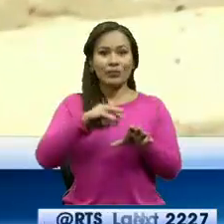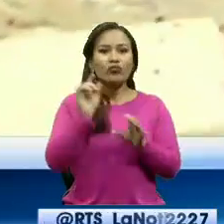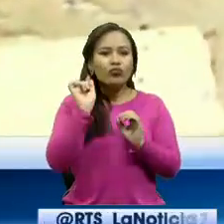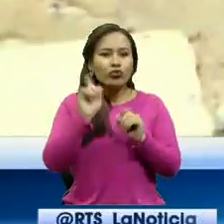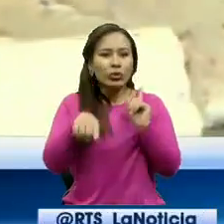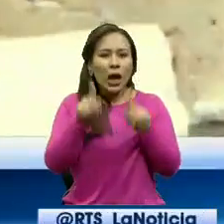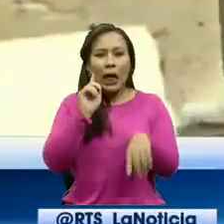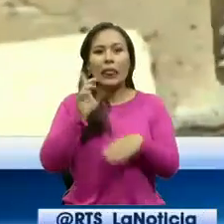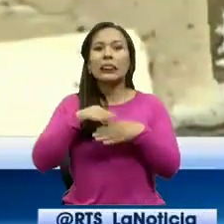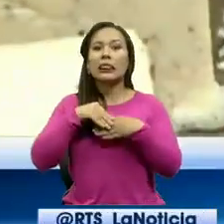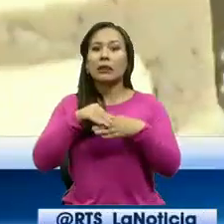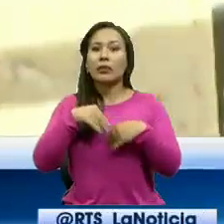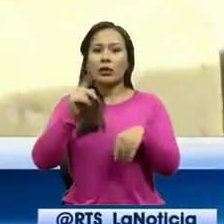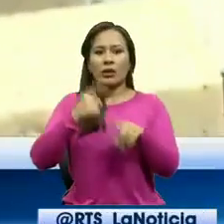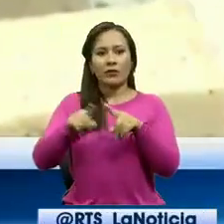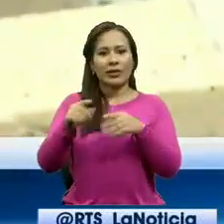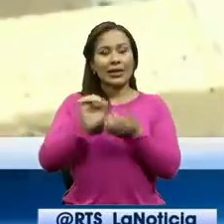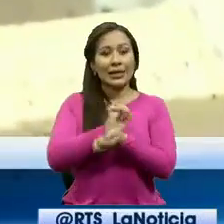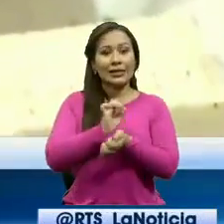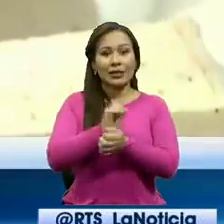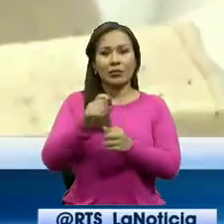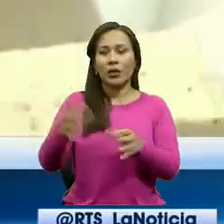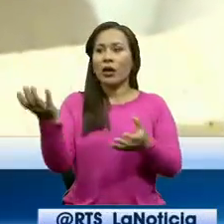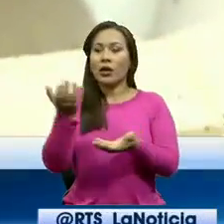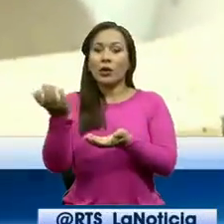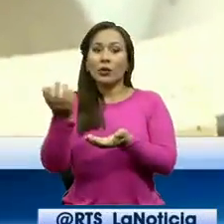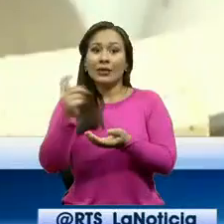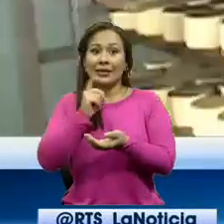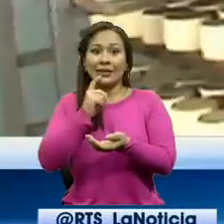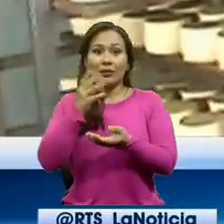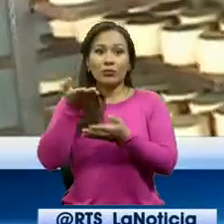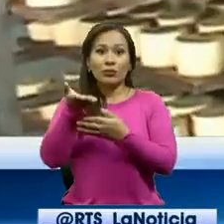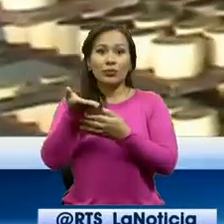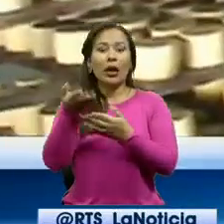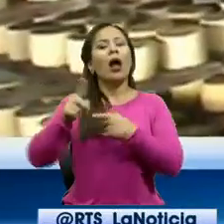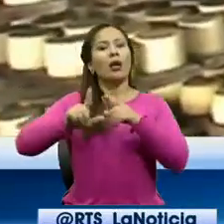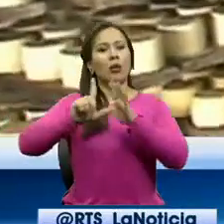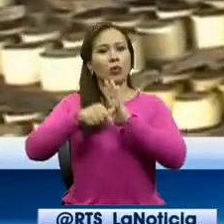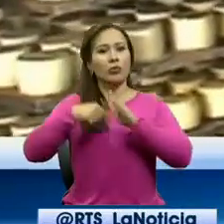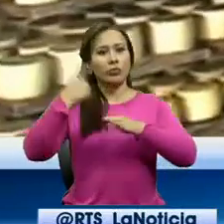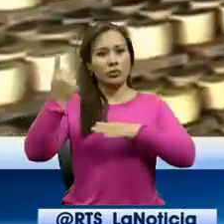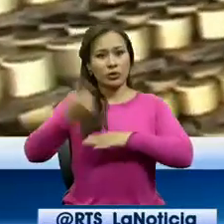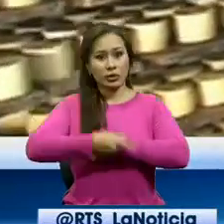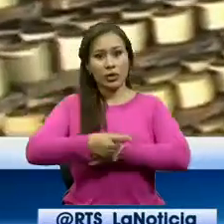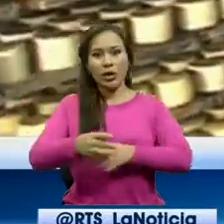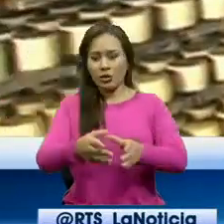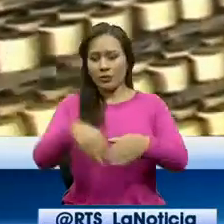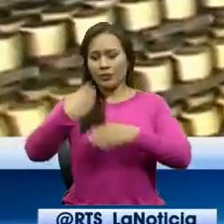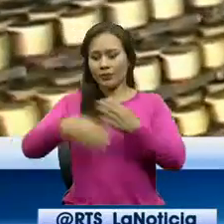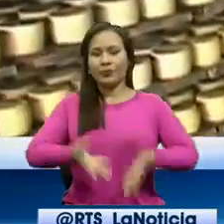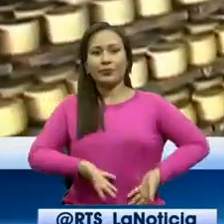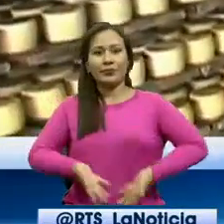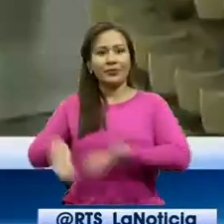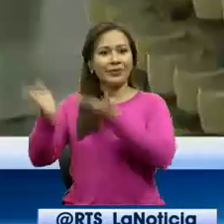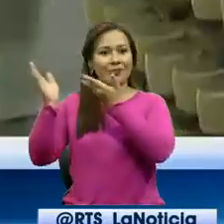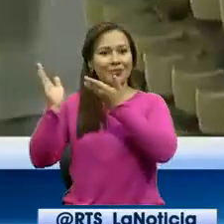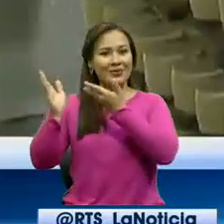de enfriamiento y está listo ya. Se enfría, el otro día empacamos y se fue. Enviamos el queso.